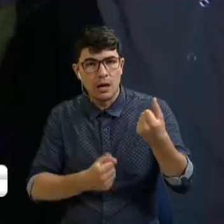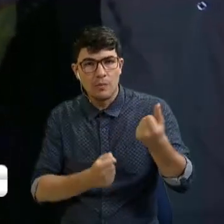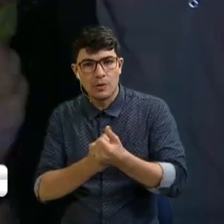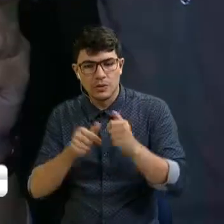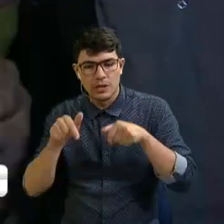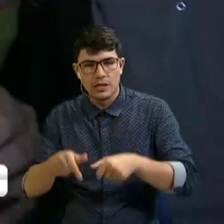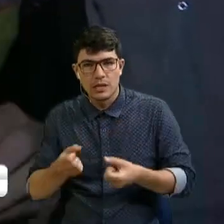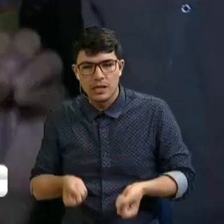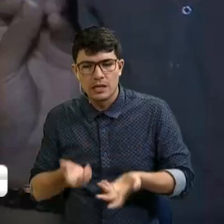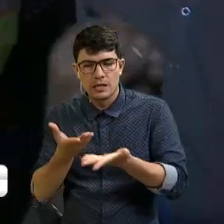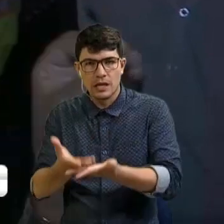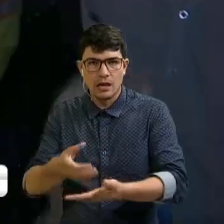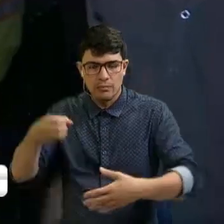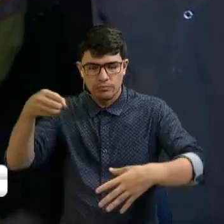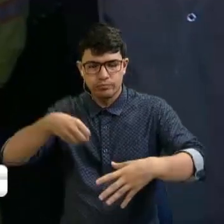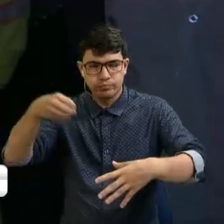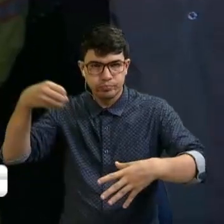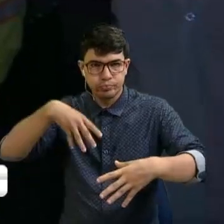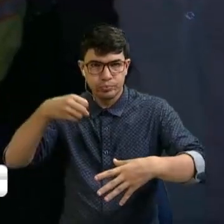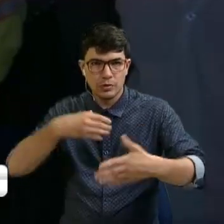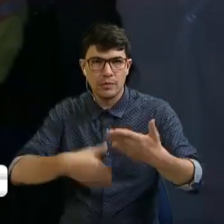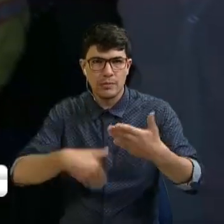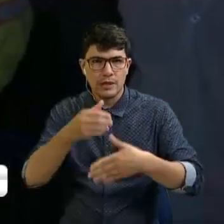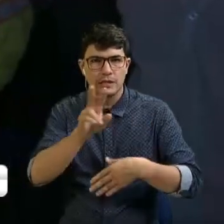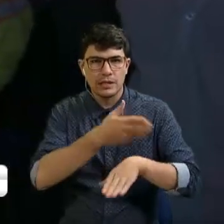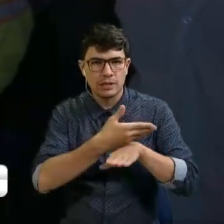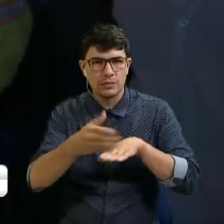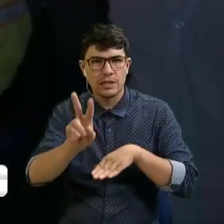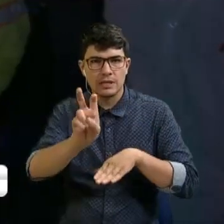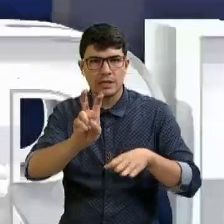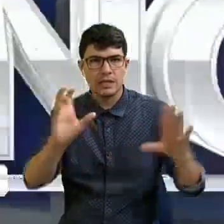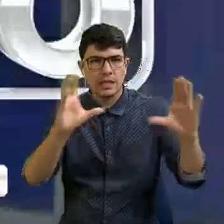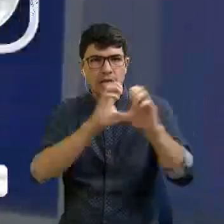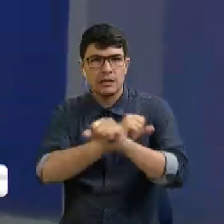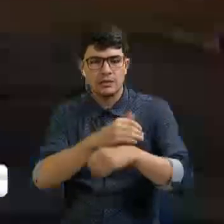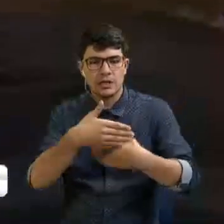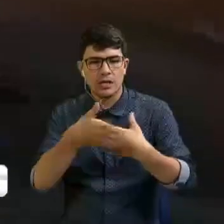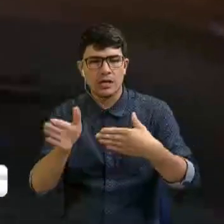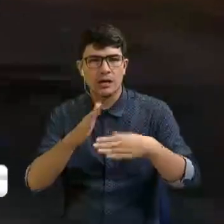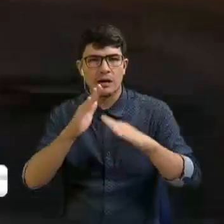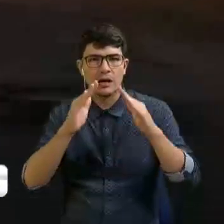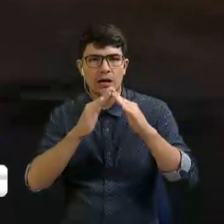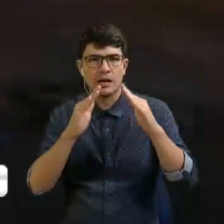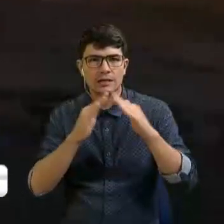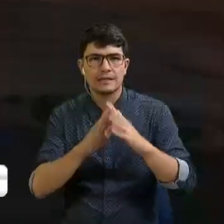nocturnas arthur cita de basura a partir de las 7 de la noche en cada puerta de su casa